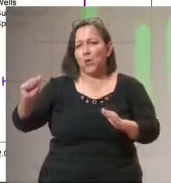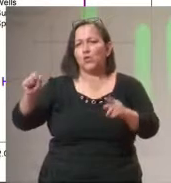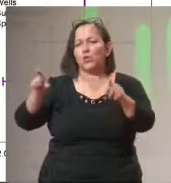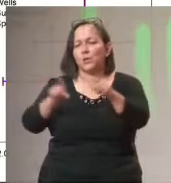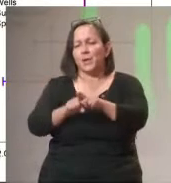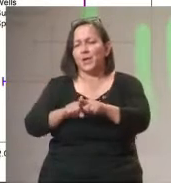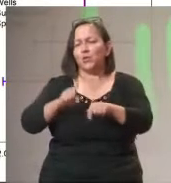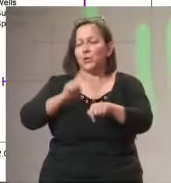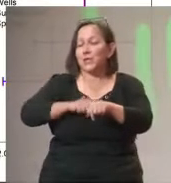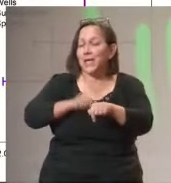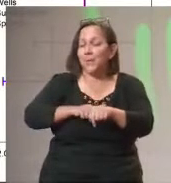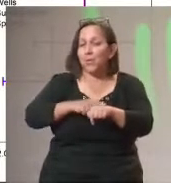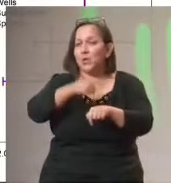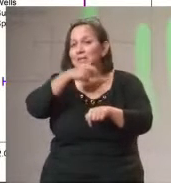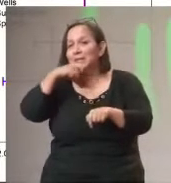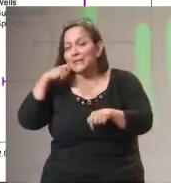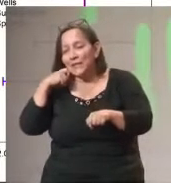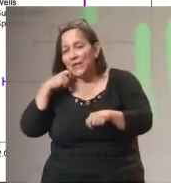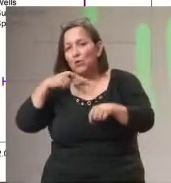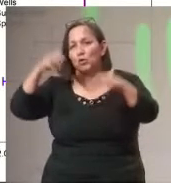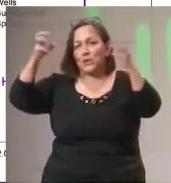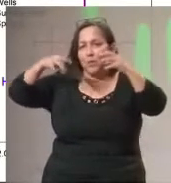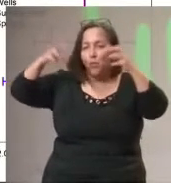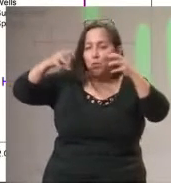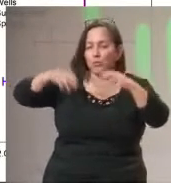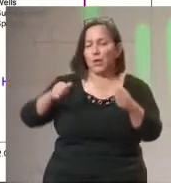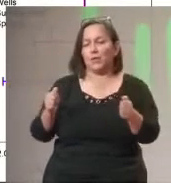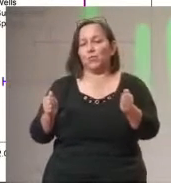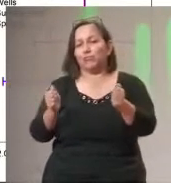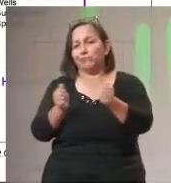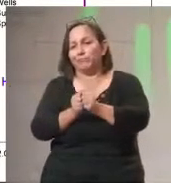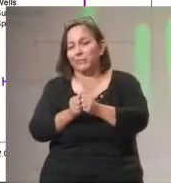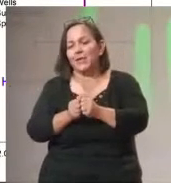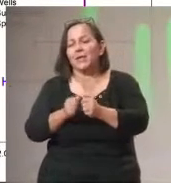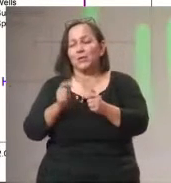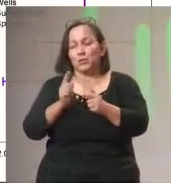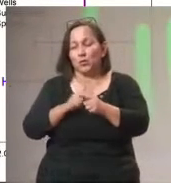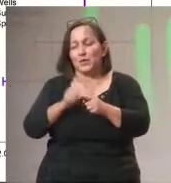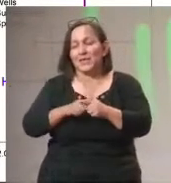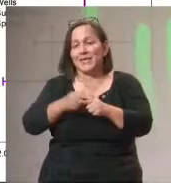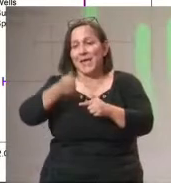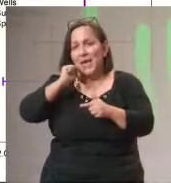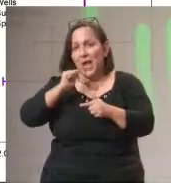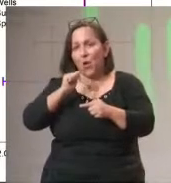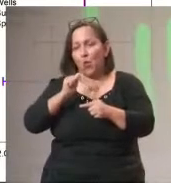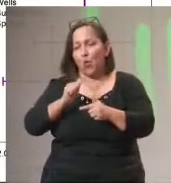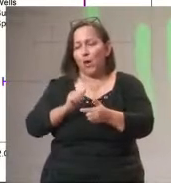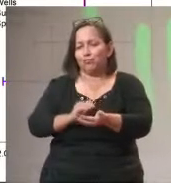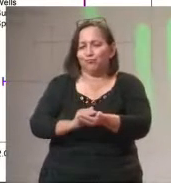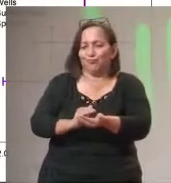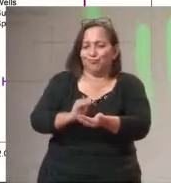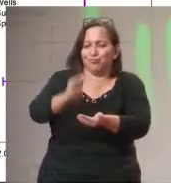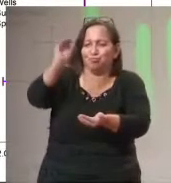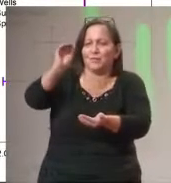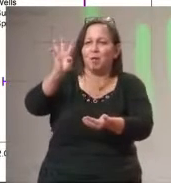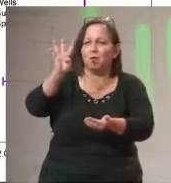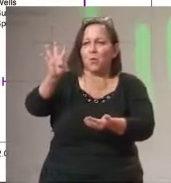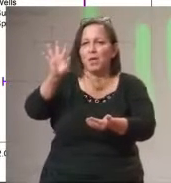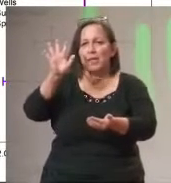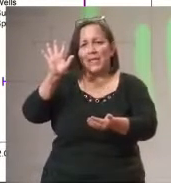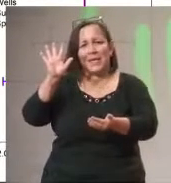Niño, en una época lluviosa, con el efecto del Niño, la proporción de aguas subterráneas sube hasta casi el 40 y pico